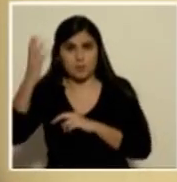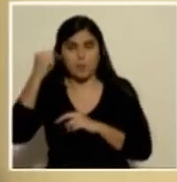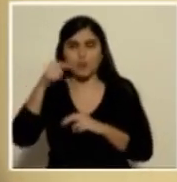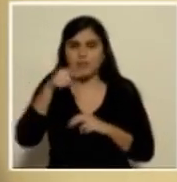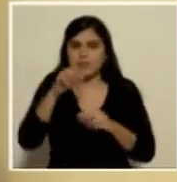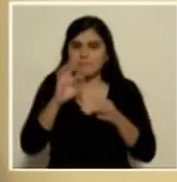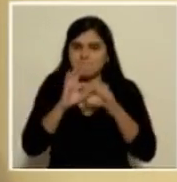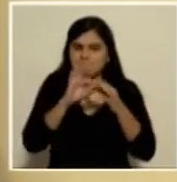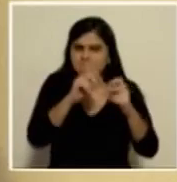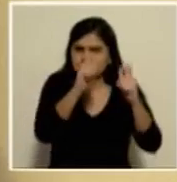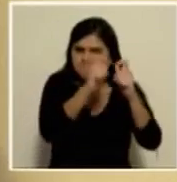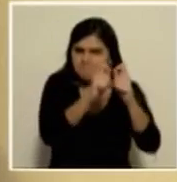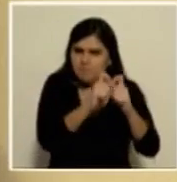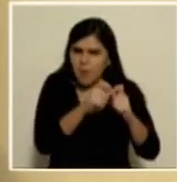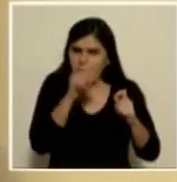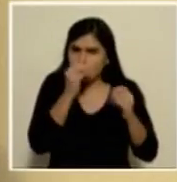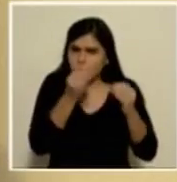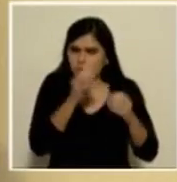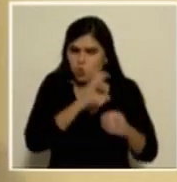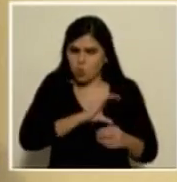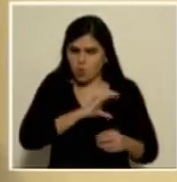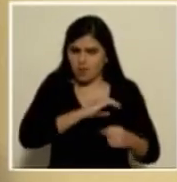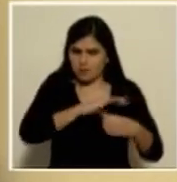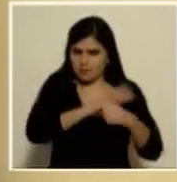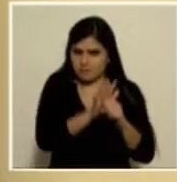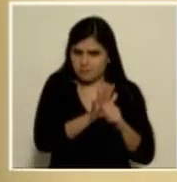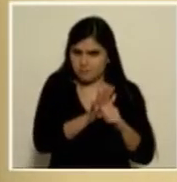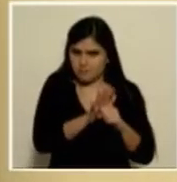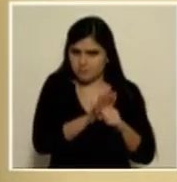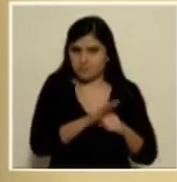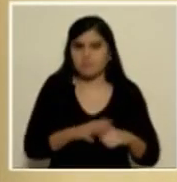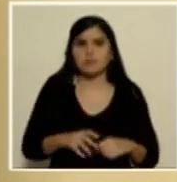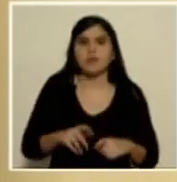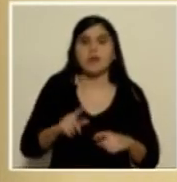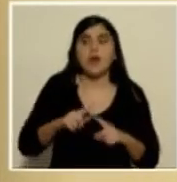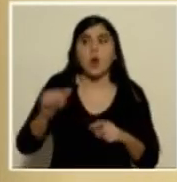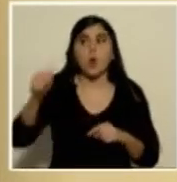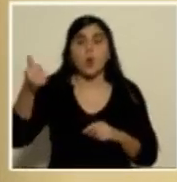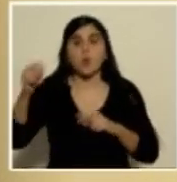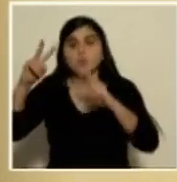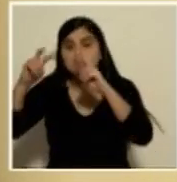característicos de ese virus, del SARS-CoV-2. En el caso de las otras pruebas, que son a